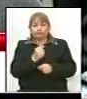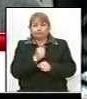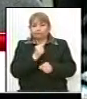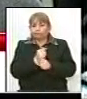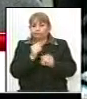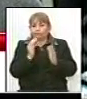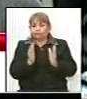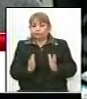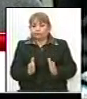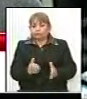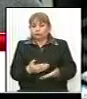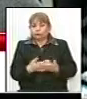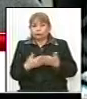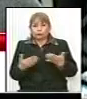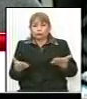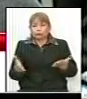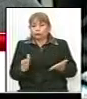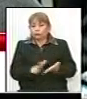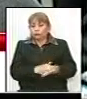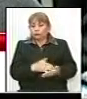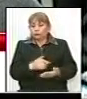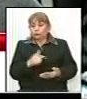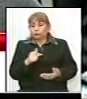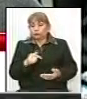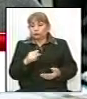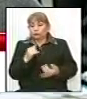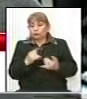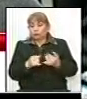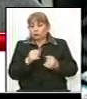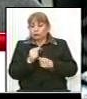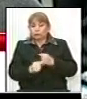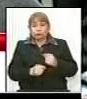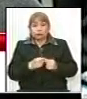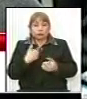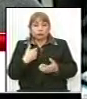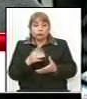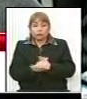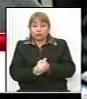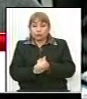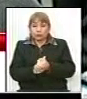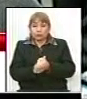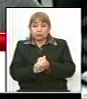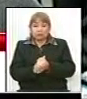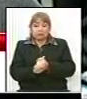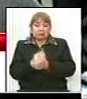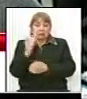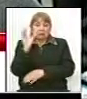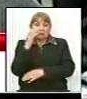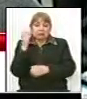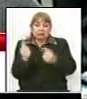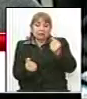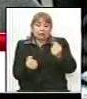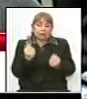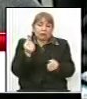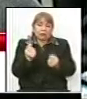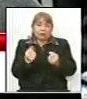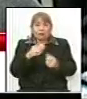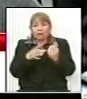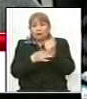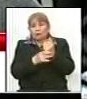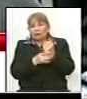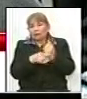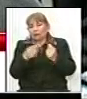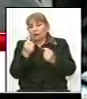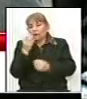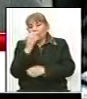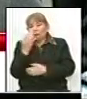geriatras recién egresados. De los egresados de este último año, tengo a muchos colegas trabajando en ambulancias como médicos generales, como médicos